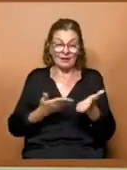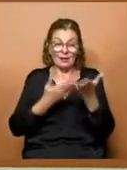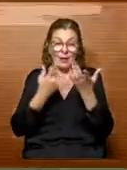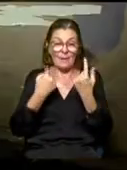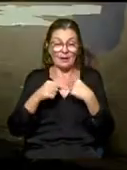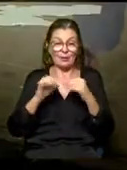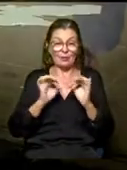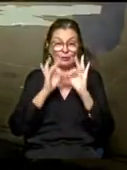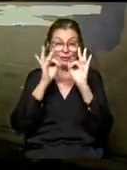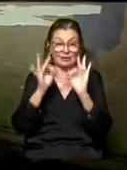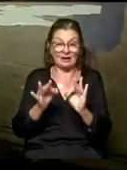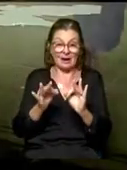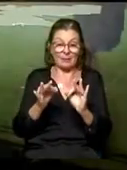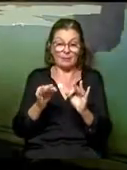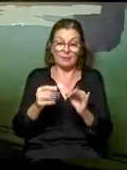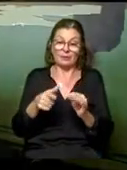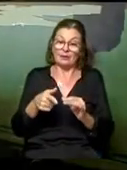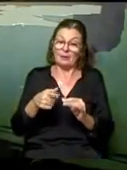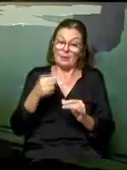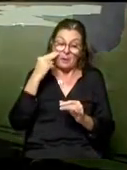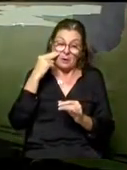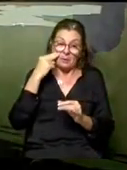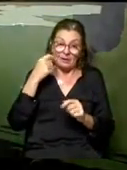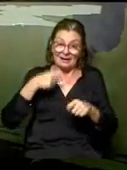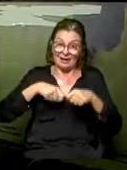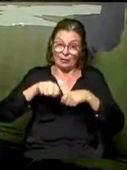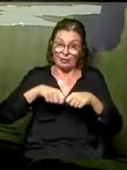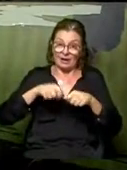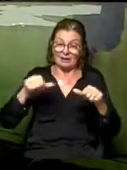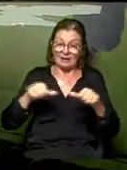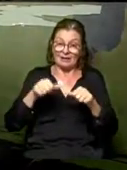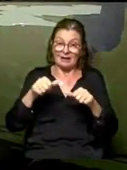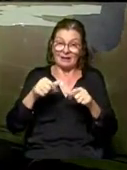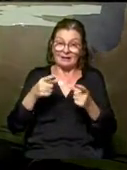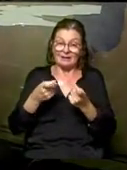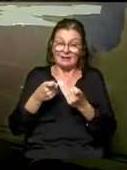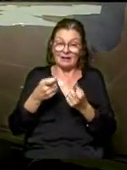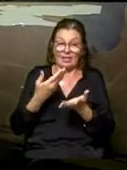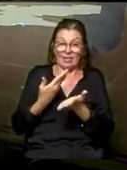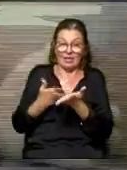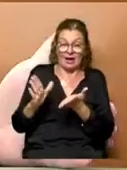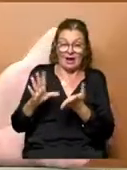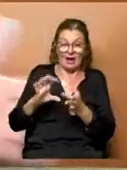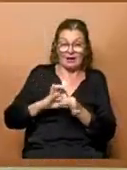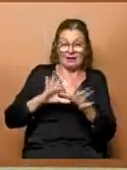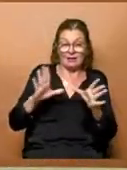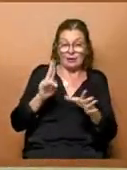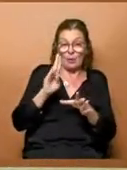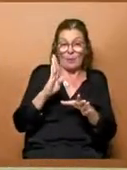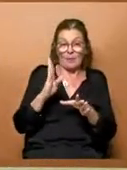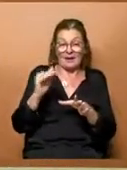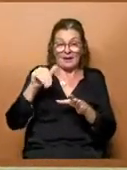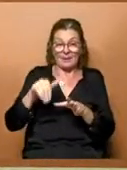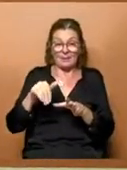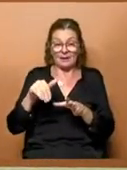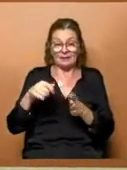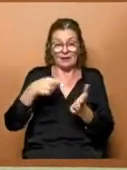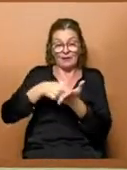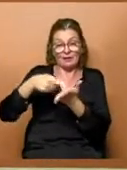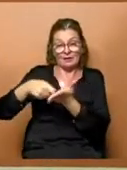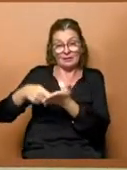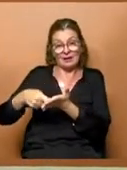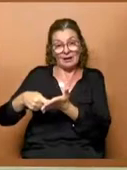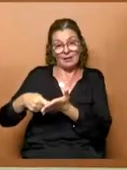llegamos, cuando las papas queman y tienen que negociar y tienen que hacer, prefieren dejarle libre a UPM antes de financiar